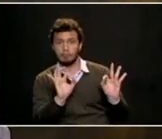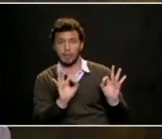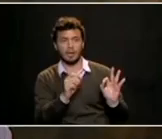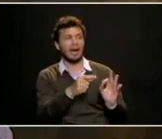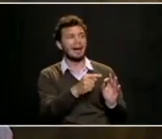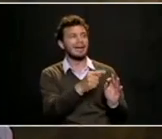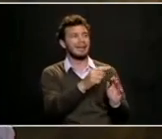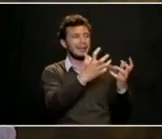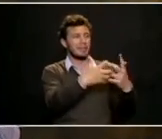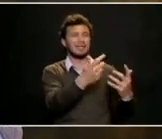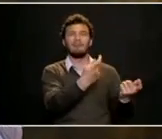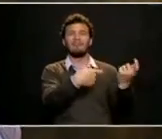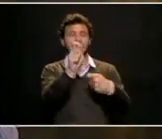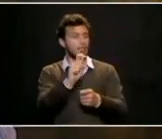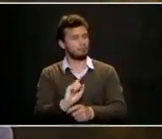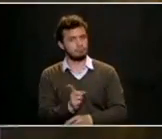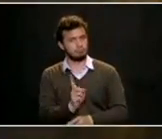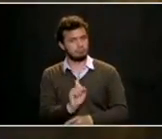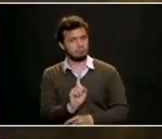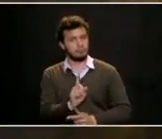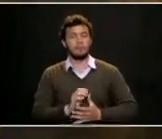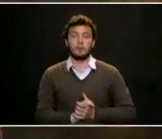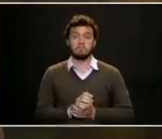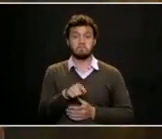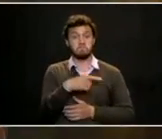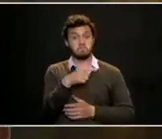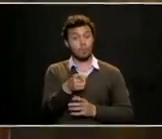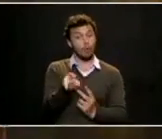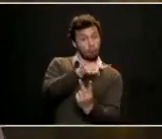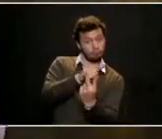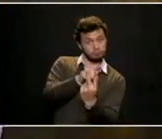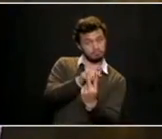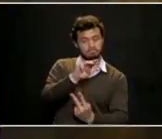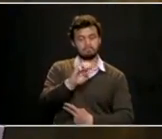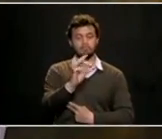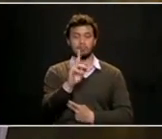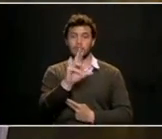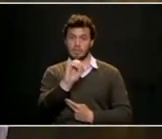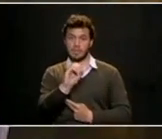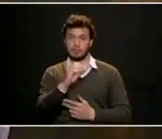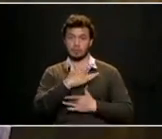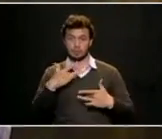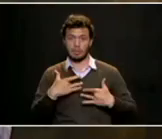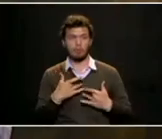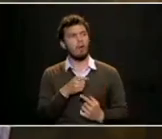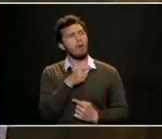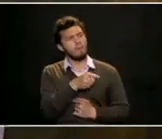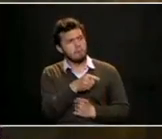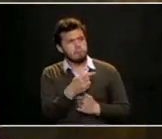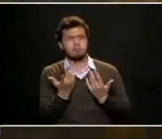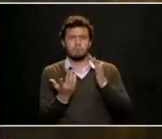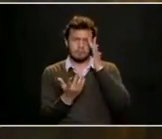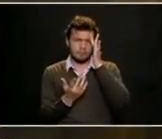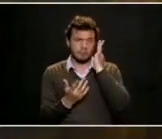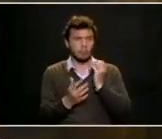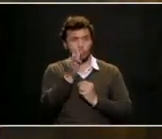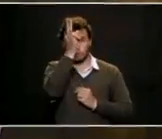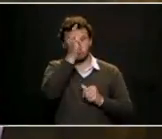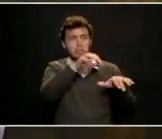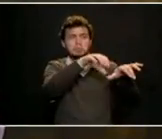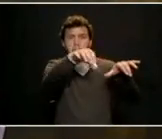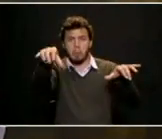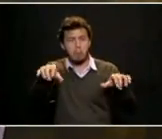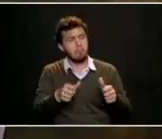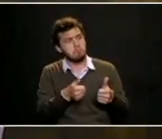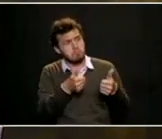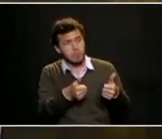cuanto a Metro Salud, mire, Metro Salud funciona muy bien. Funciona muy bien todas las unidades hospitalarias y tiene dos programas que la